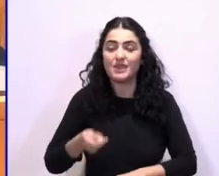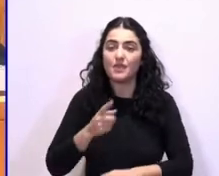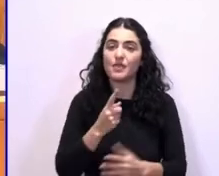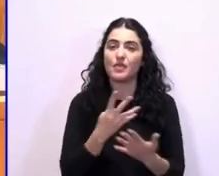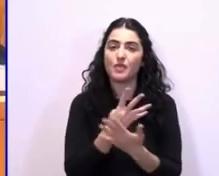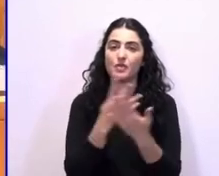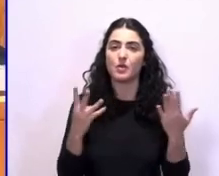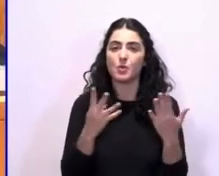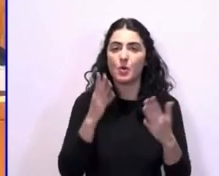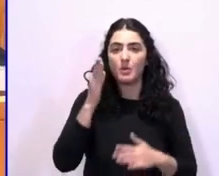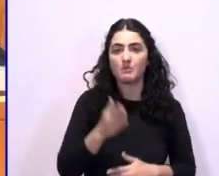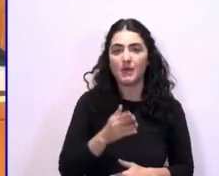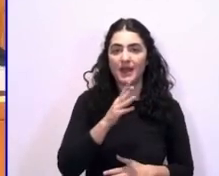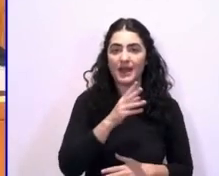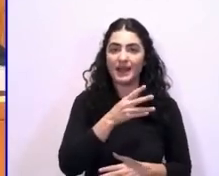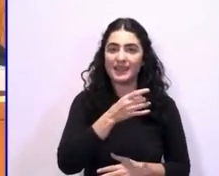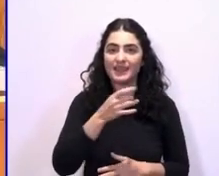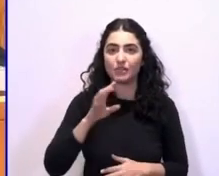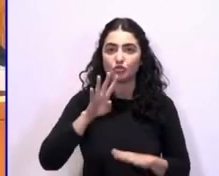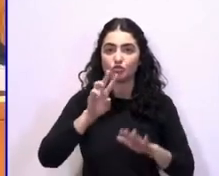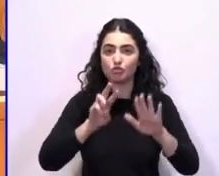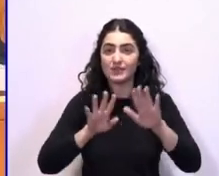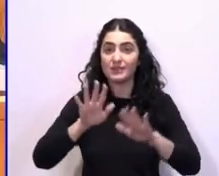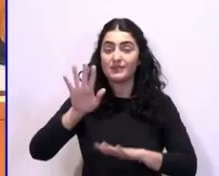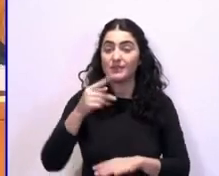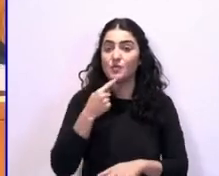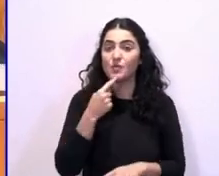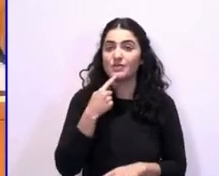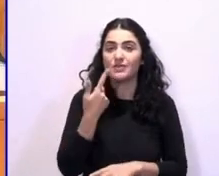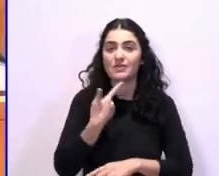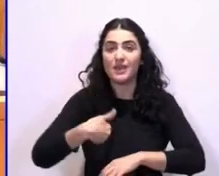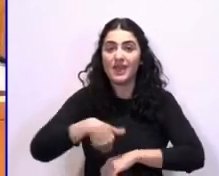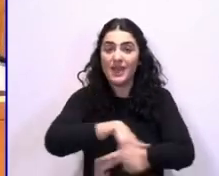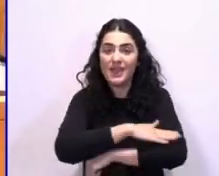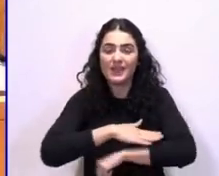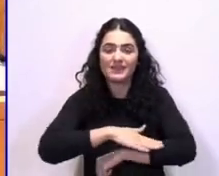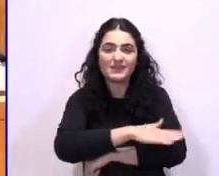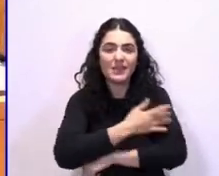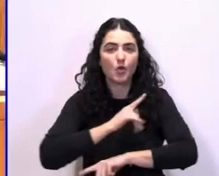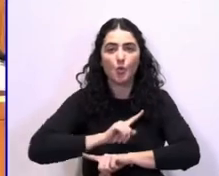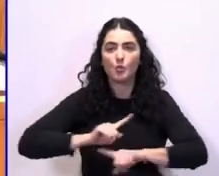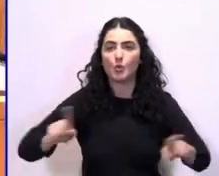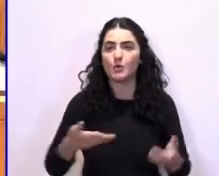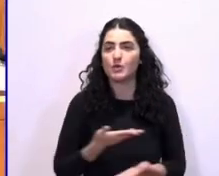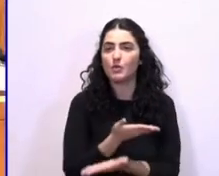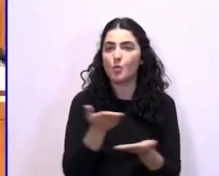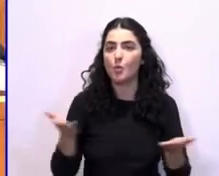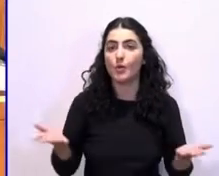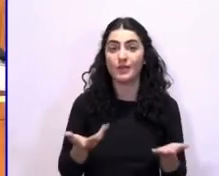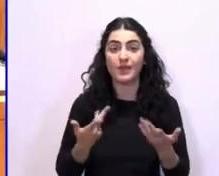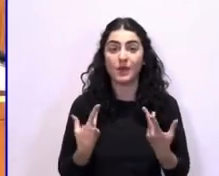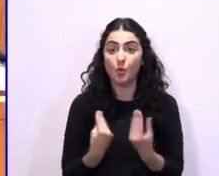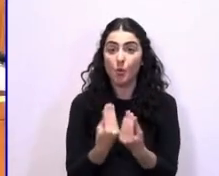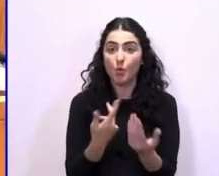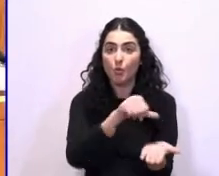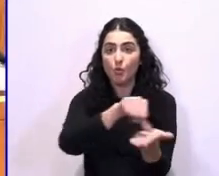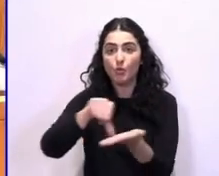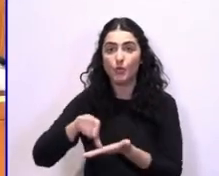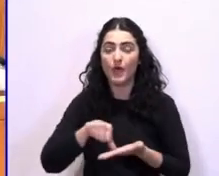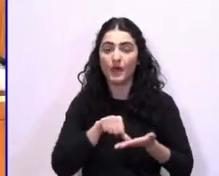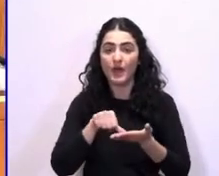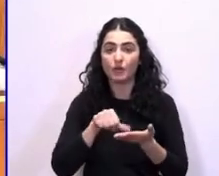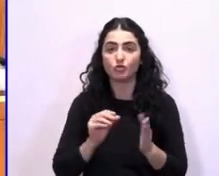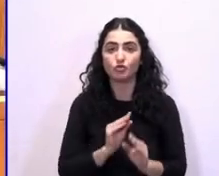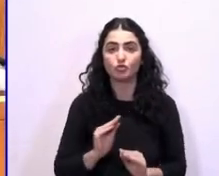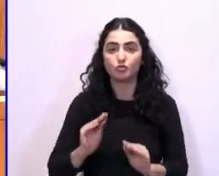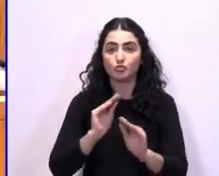19/1985 y la concreta diciendo que el Estado se prohíbe a sí mismo cualquier concurrencia junto a los ciudadanos en calidad de sujeto de actos